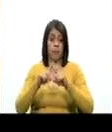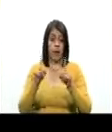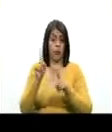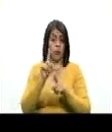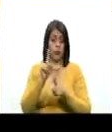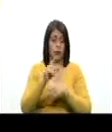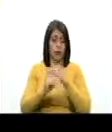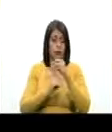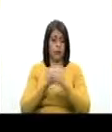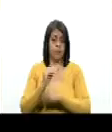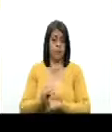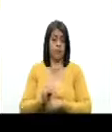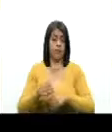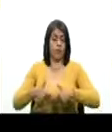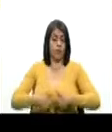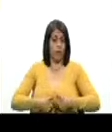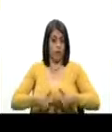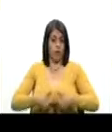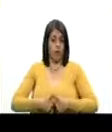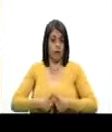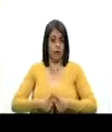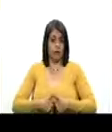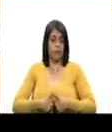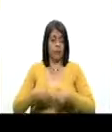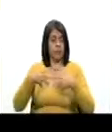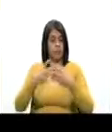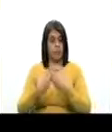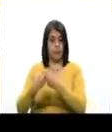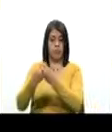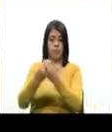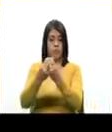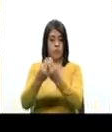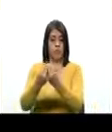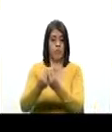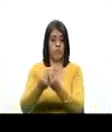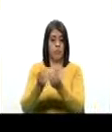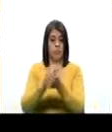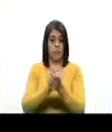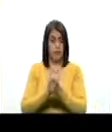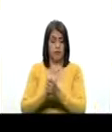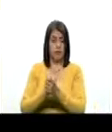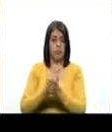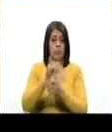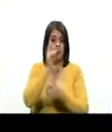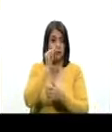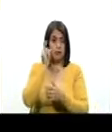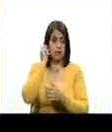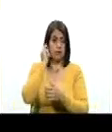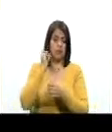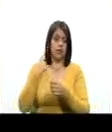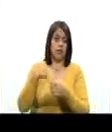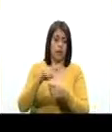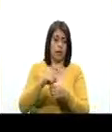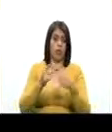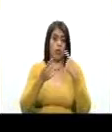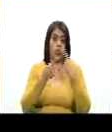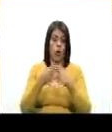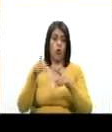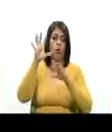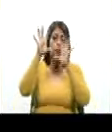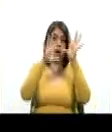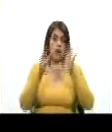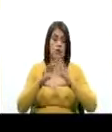han escatimado esfuerzo en el acompañamiento las amigas y los amigos que tenemos en el